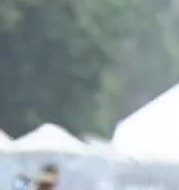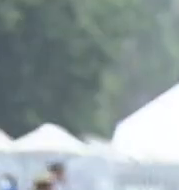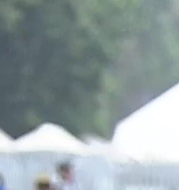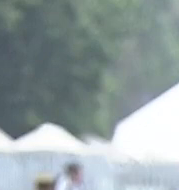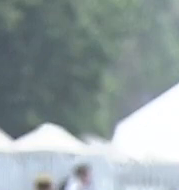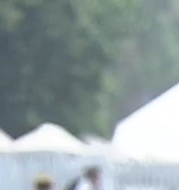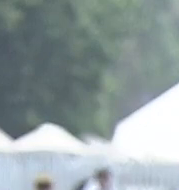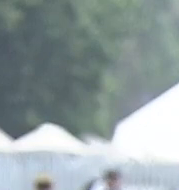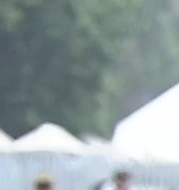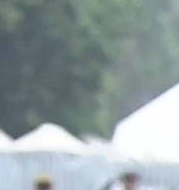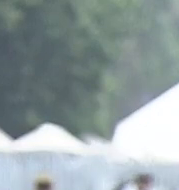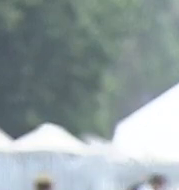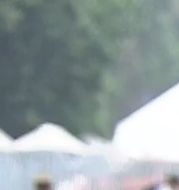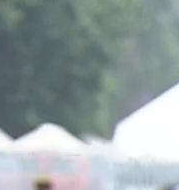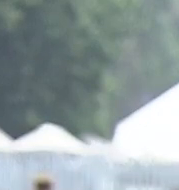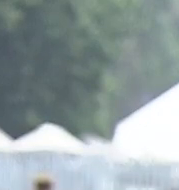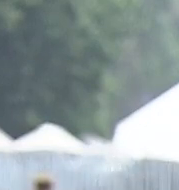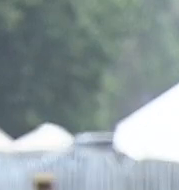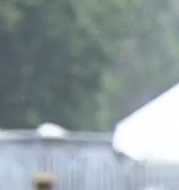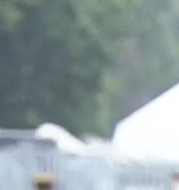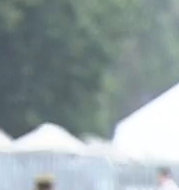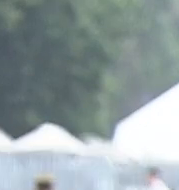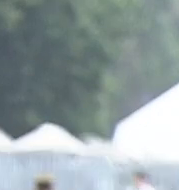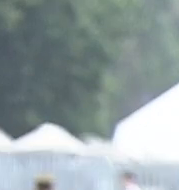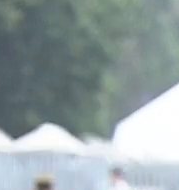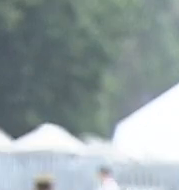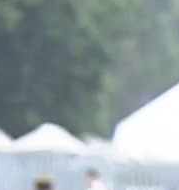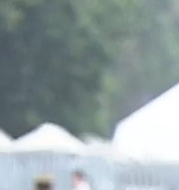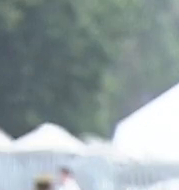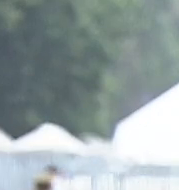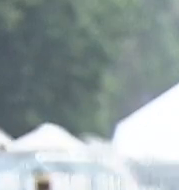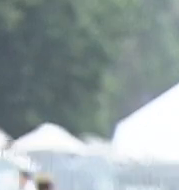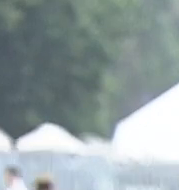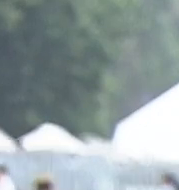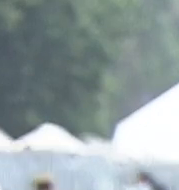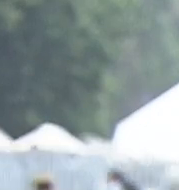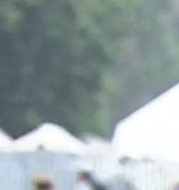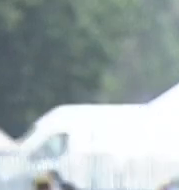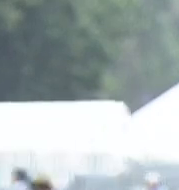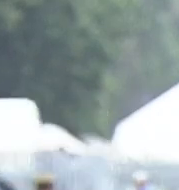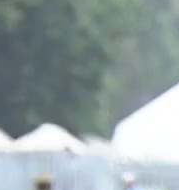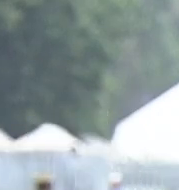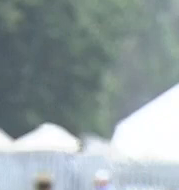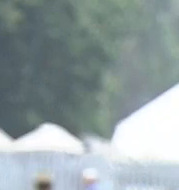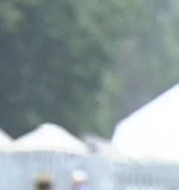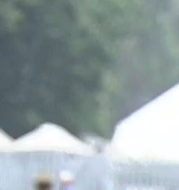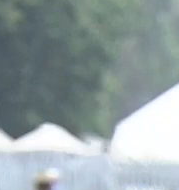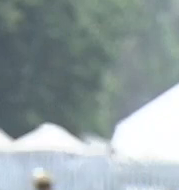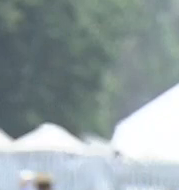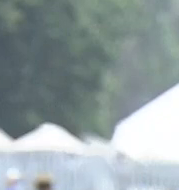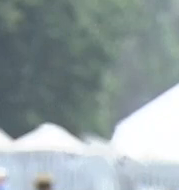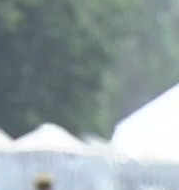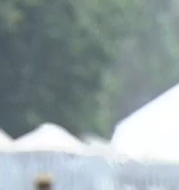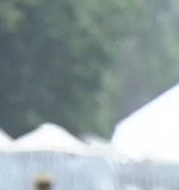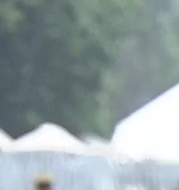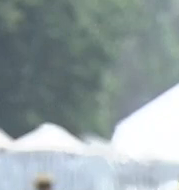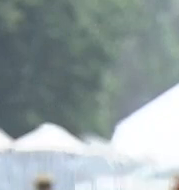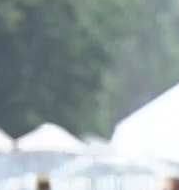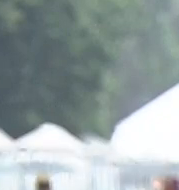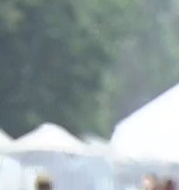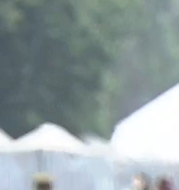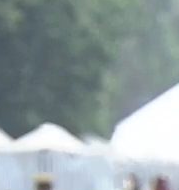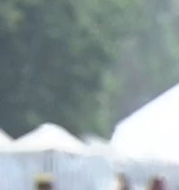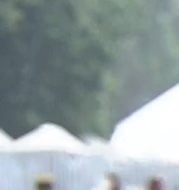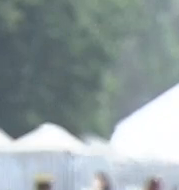es tiempo de salir de esa zona de confort para enfrentar lo que pasó y actuar. En varias ocasiones, por lo menos en 2 ocasiones,